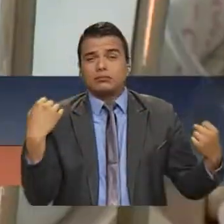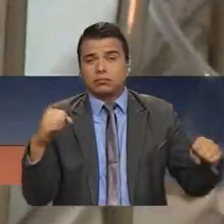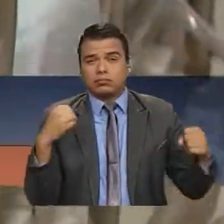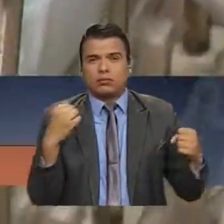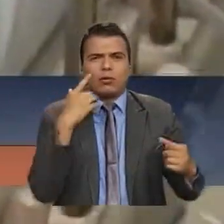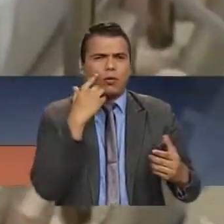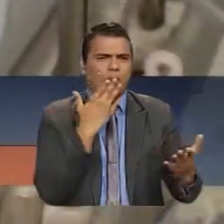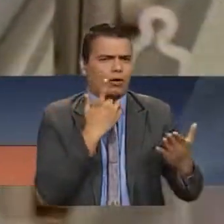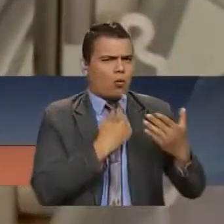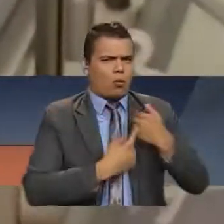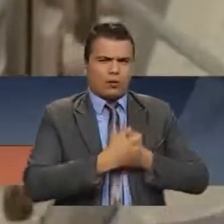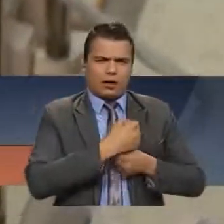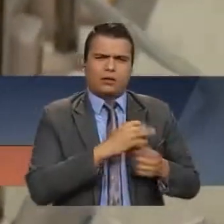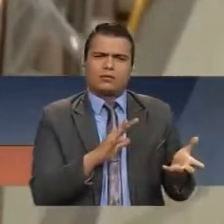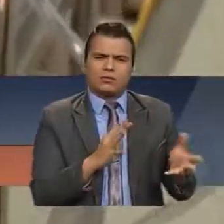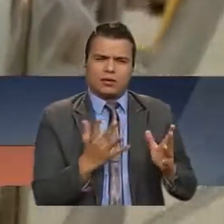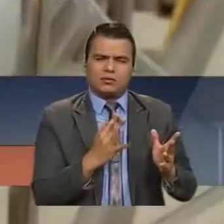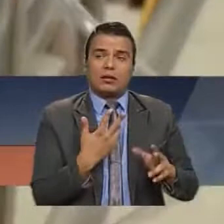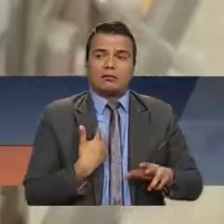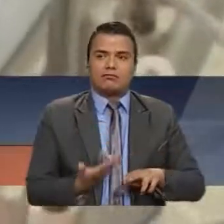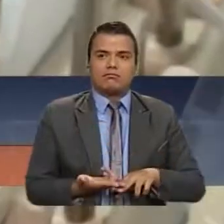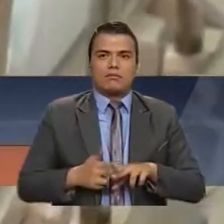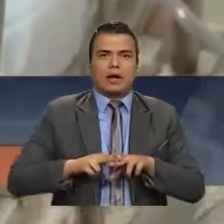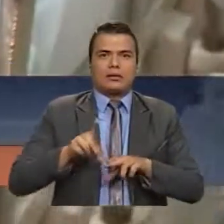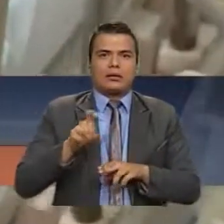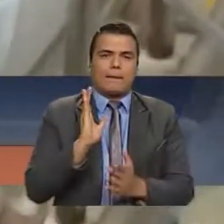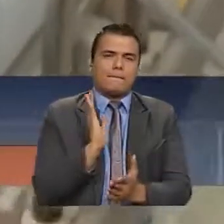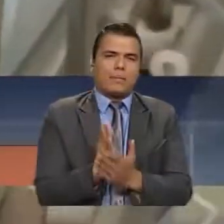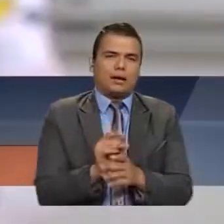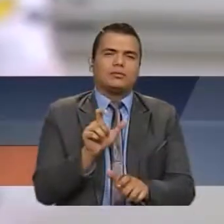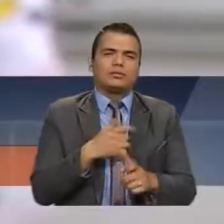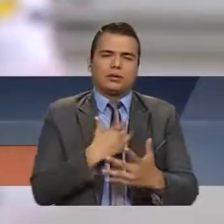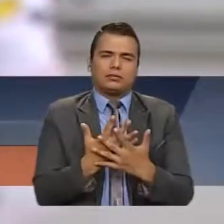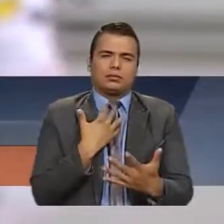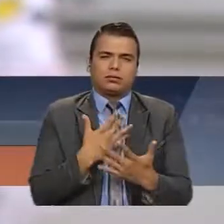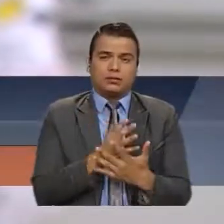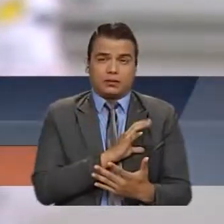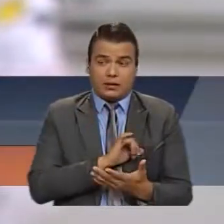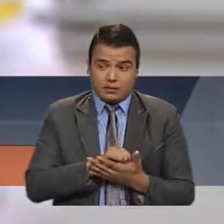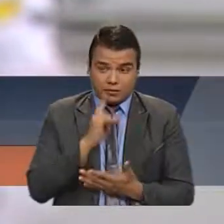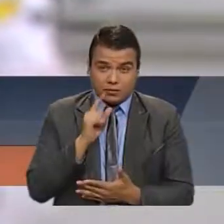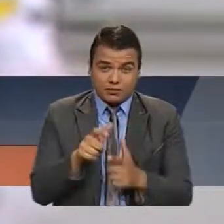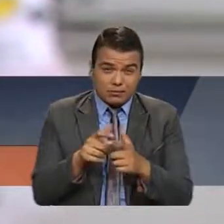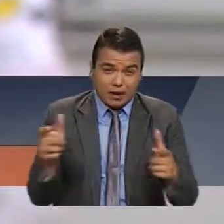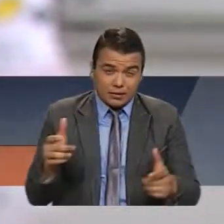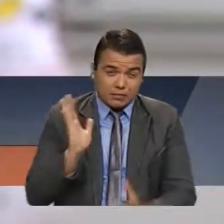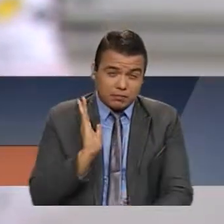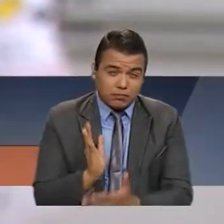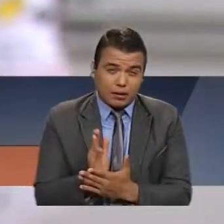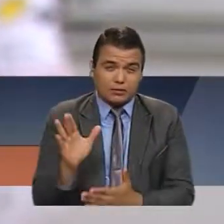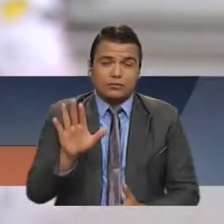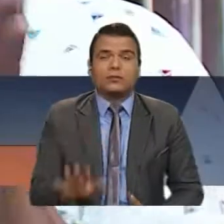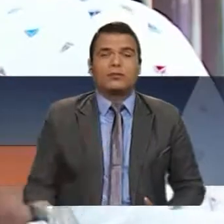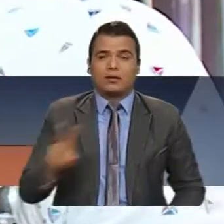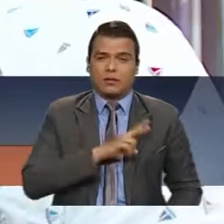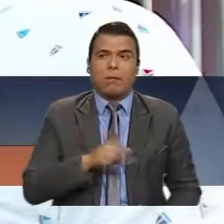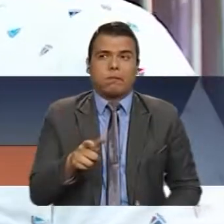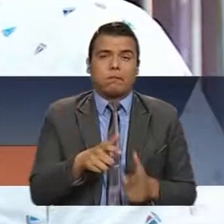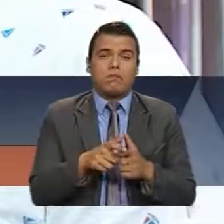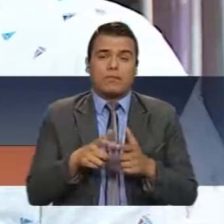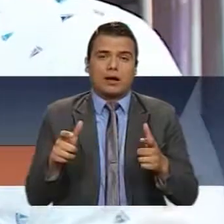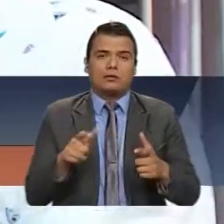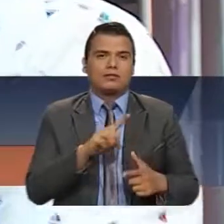comparado con el año anterior la cifra ha aumentado en seis lesionados cali la ciudad que más casos registra en el departamento del